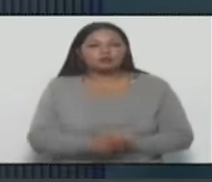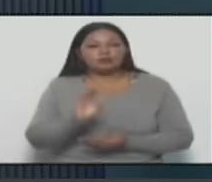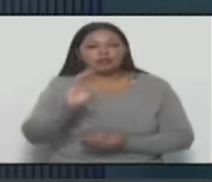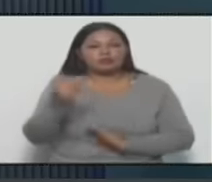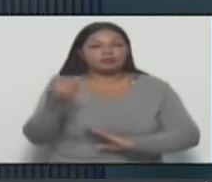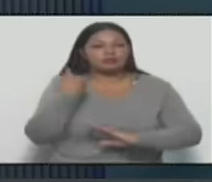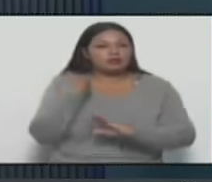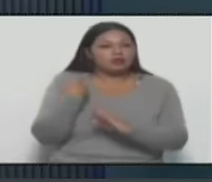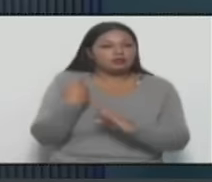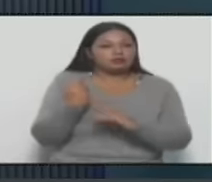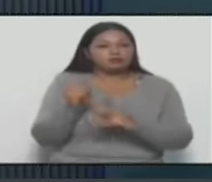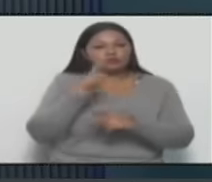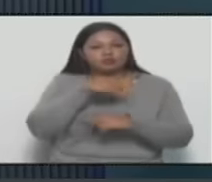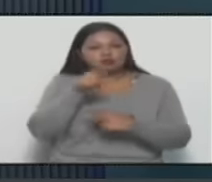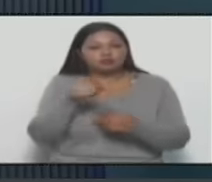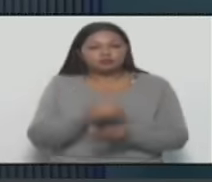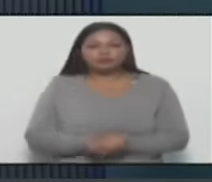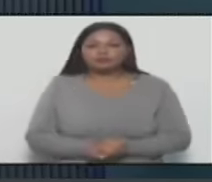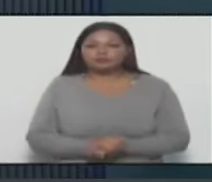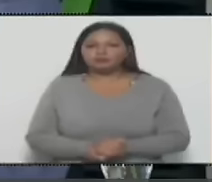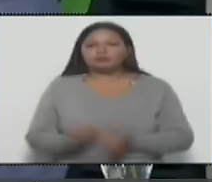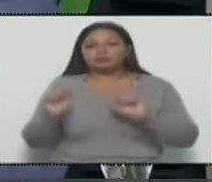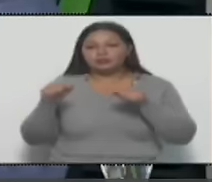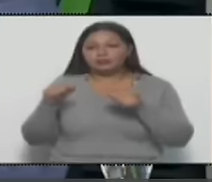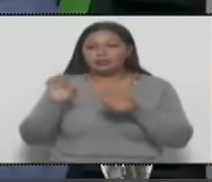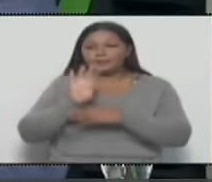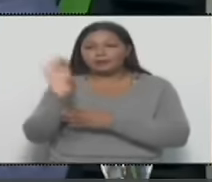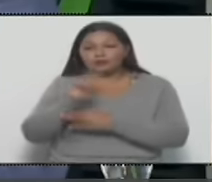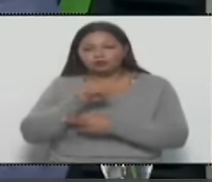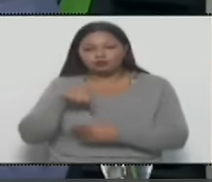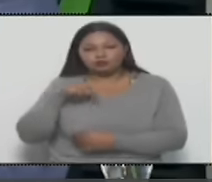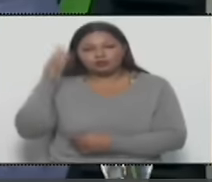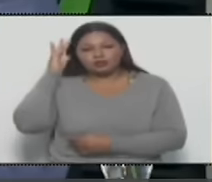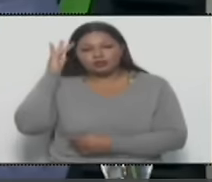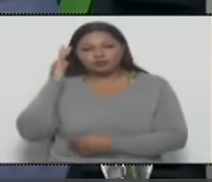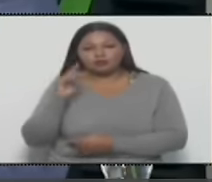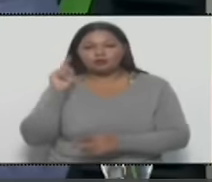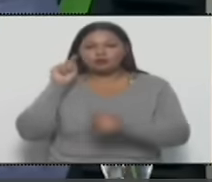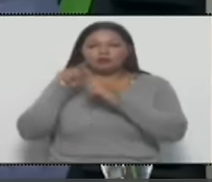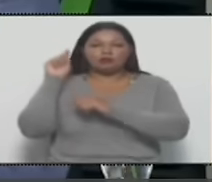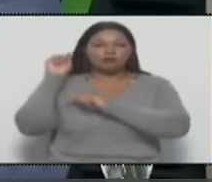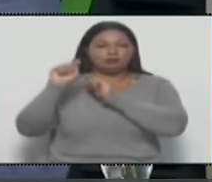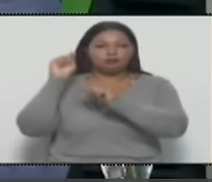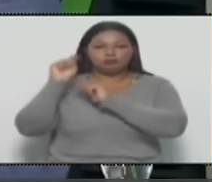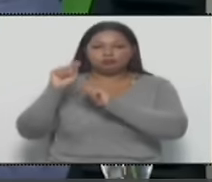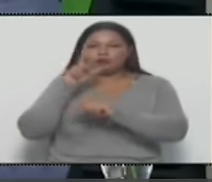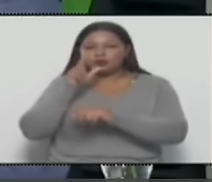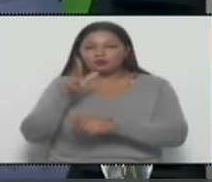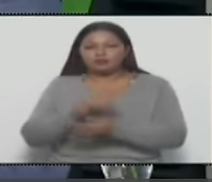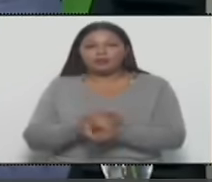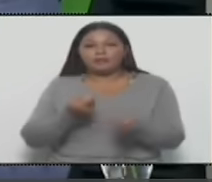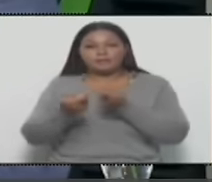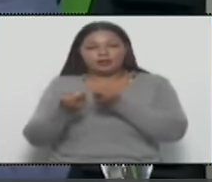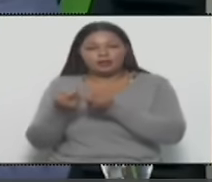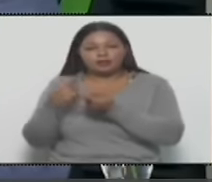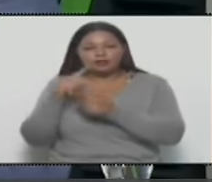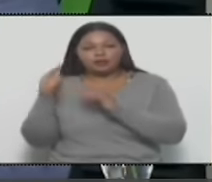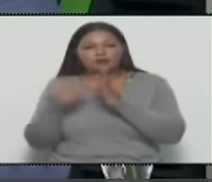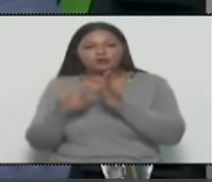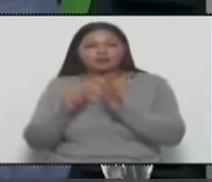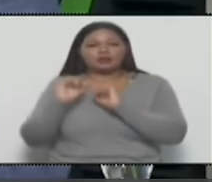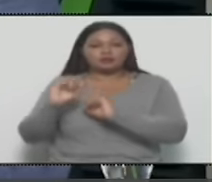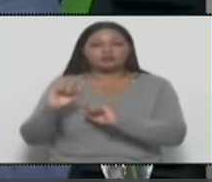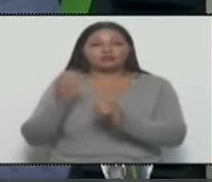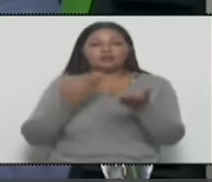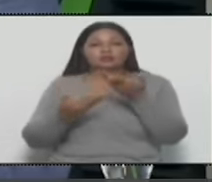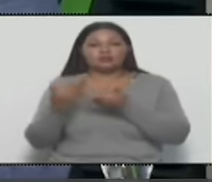sido vulnerada. Sí, Patria sabemos que también fue objeto de ataque a través de denegación de servicios. En